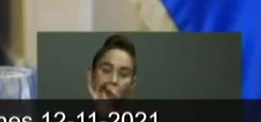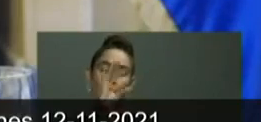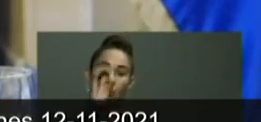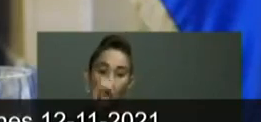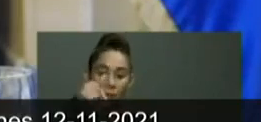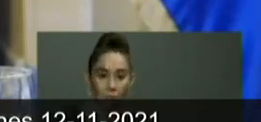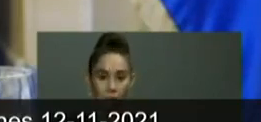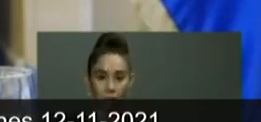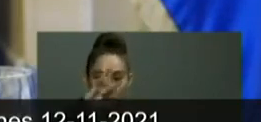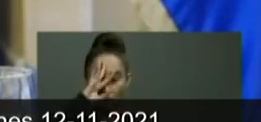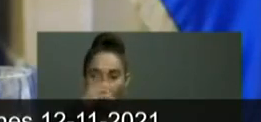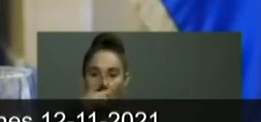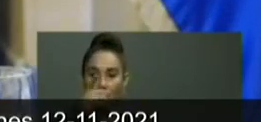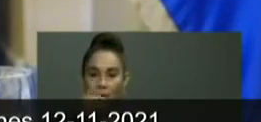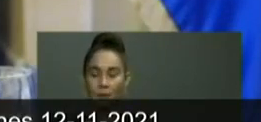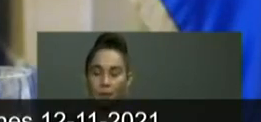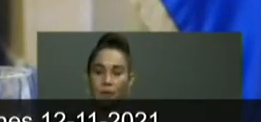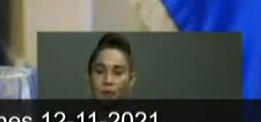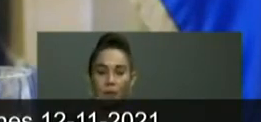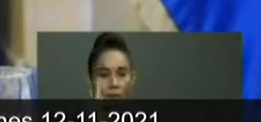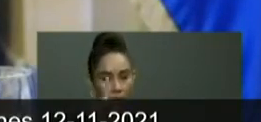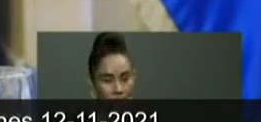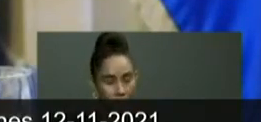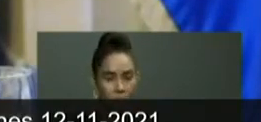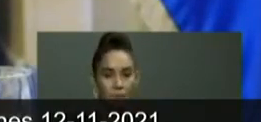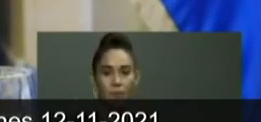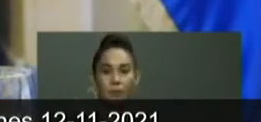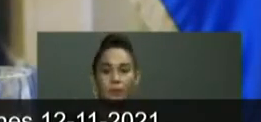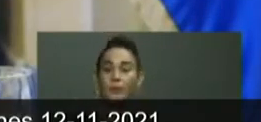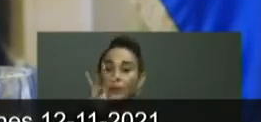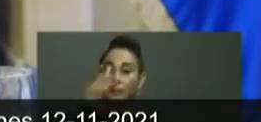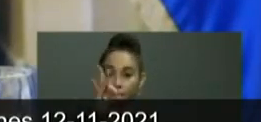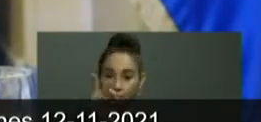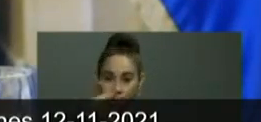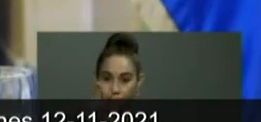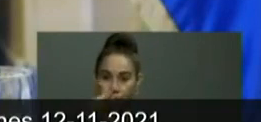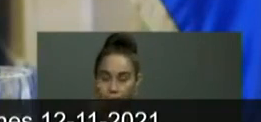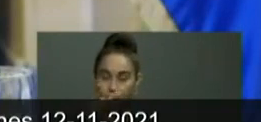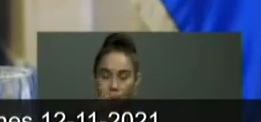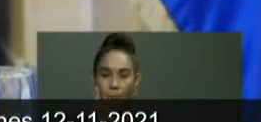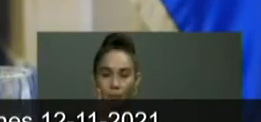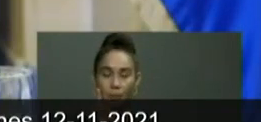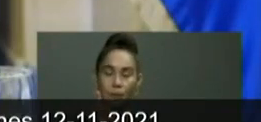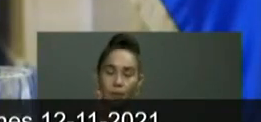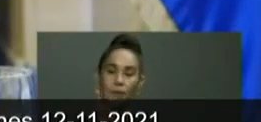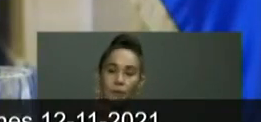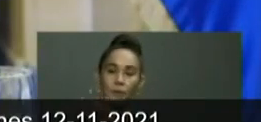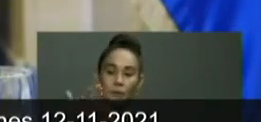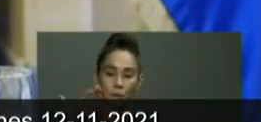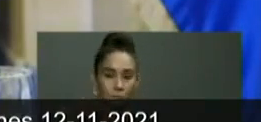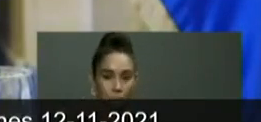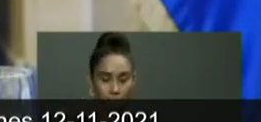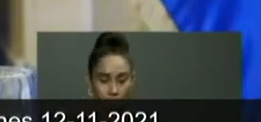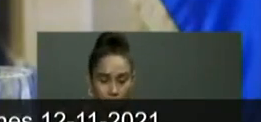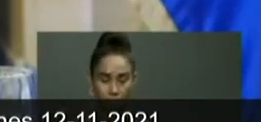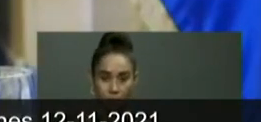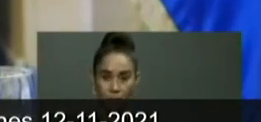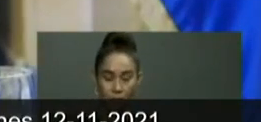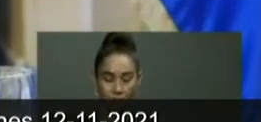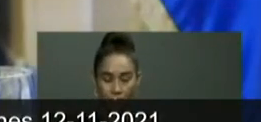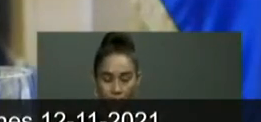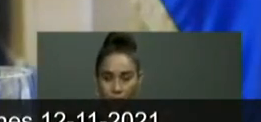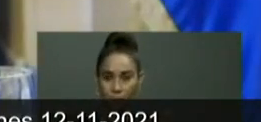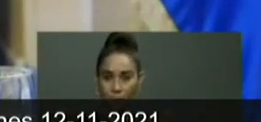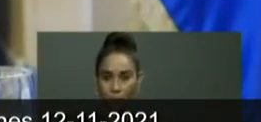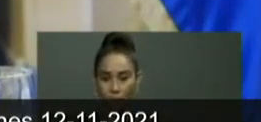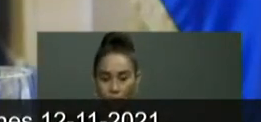en el país. En el 2018, ya entonces aquí, como ustedes pueden ver,